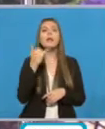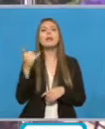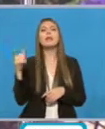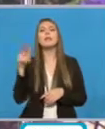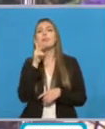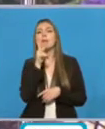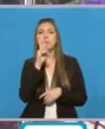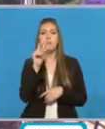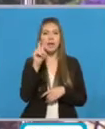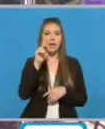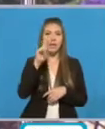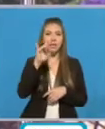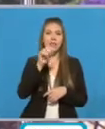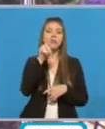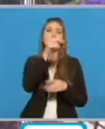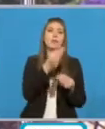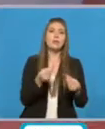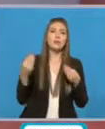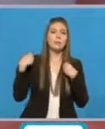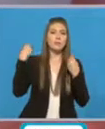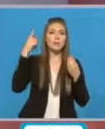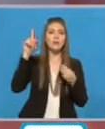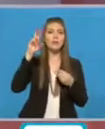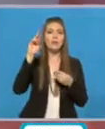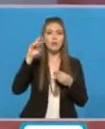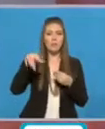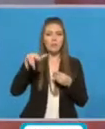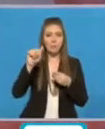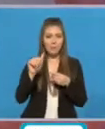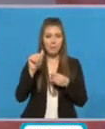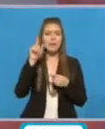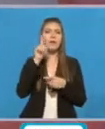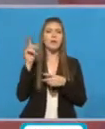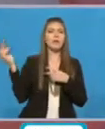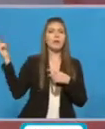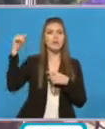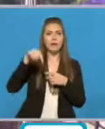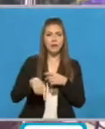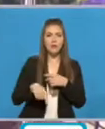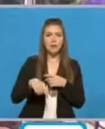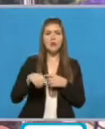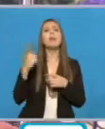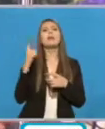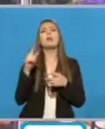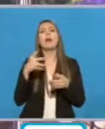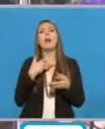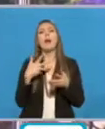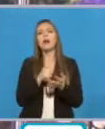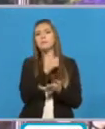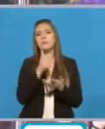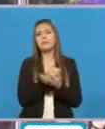romanos que vivían en Tagaste, que hoy está en Argelia, es una ciudad que ya no existe,